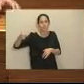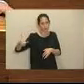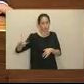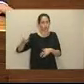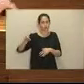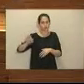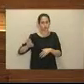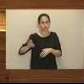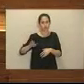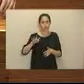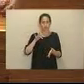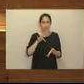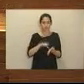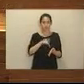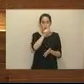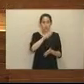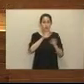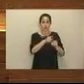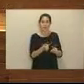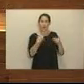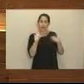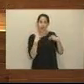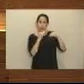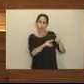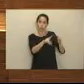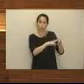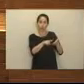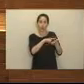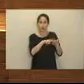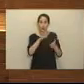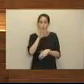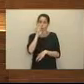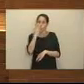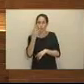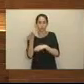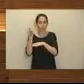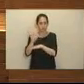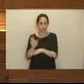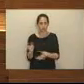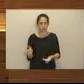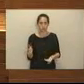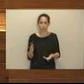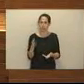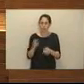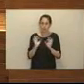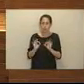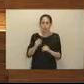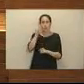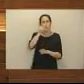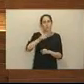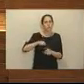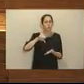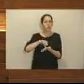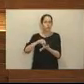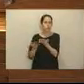cesado ustedes aquellas... Y eso es, esa es la característica. Yo no le pido, no le están pidiendo a los ciudadanos exclusivamente